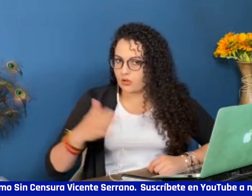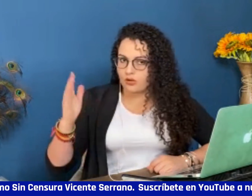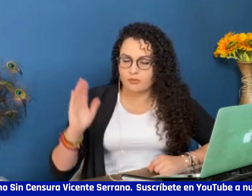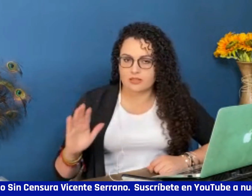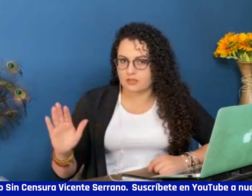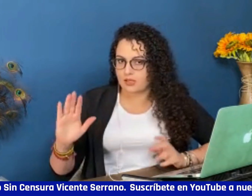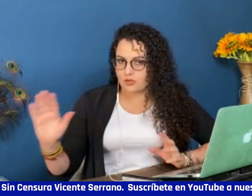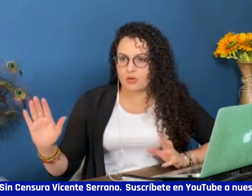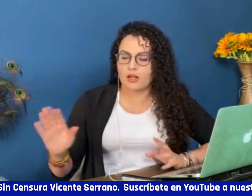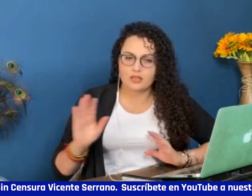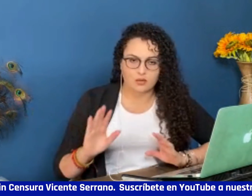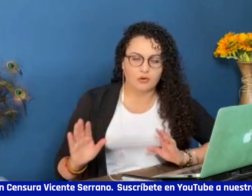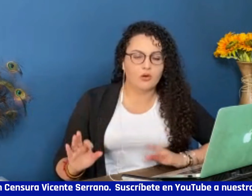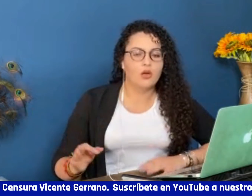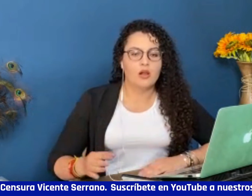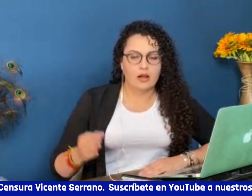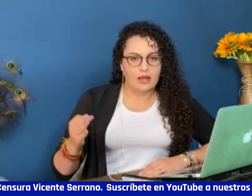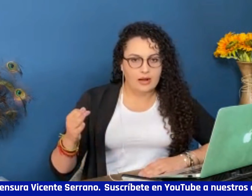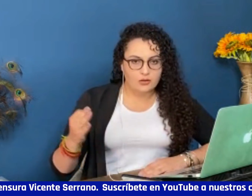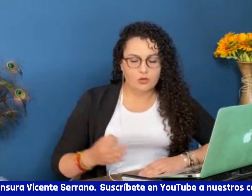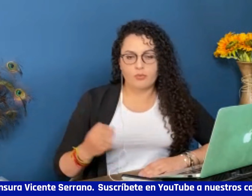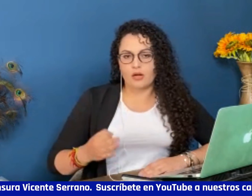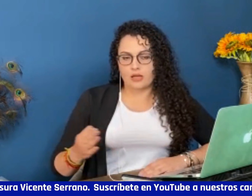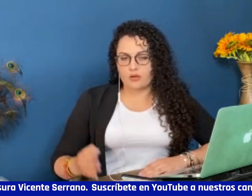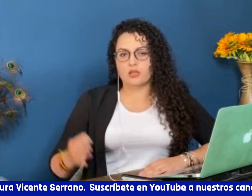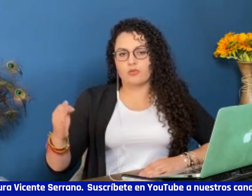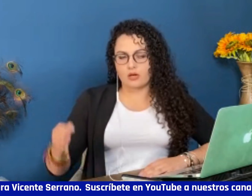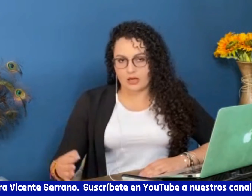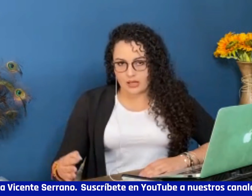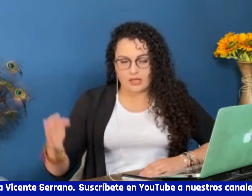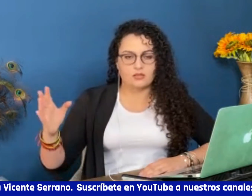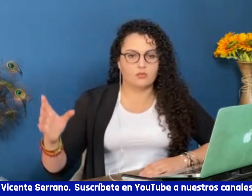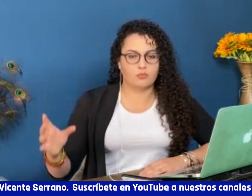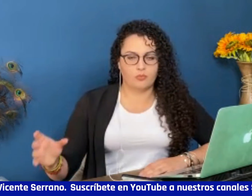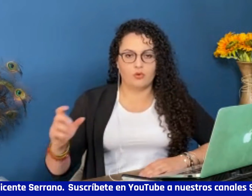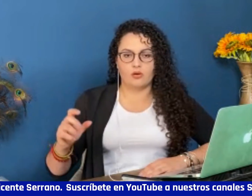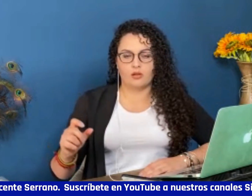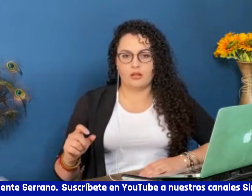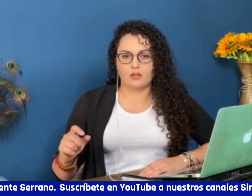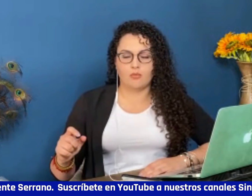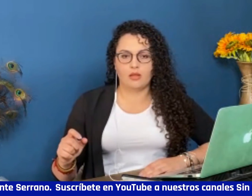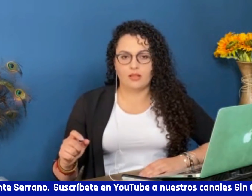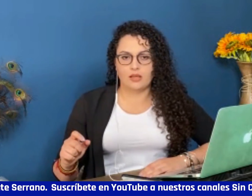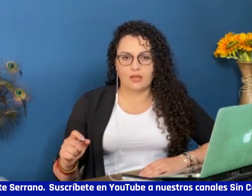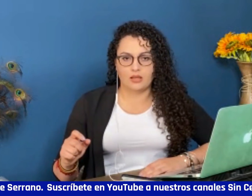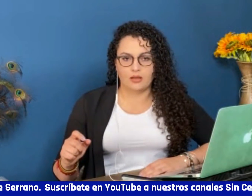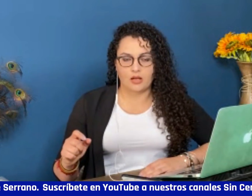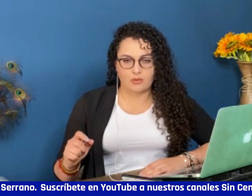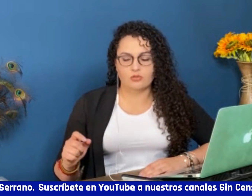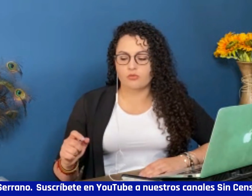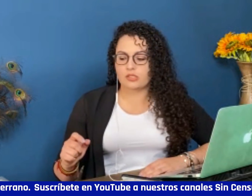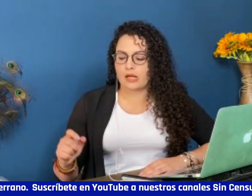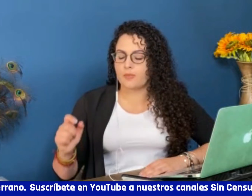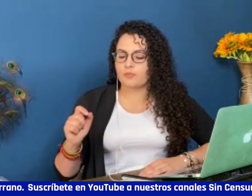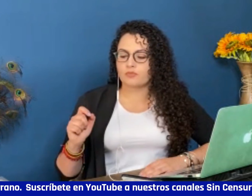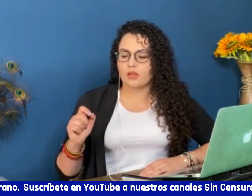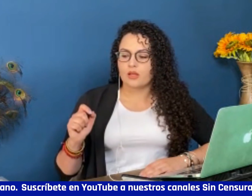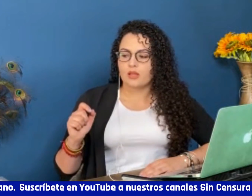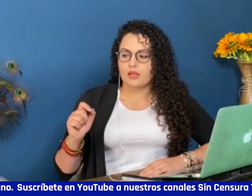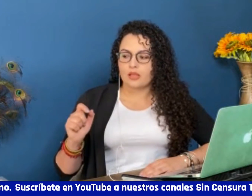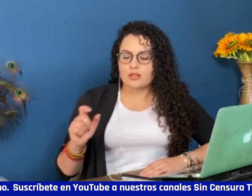porque todo lo demás sigue sobre la lista, pero la razón por la que lo desaforan es por el tema de la evasión